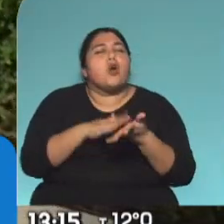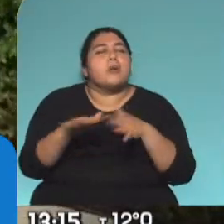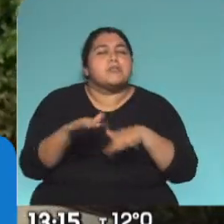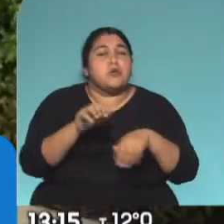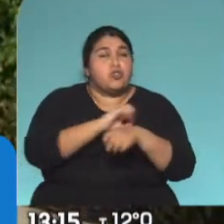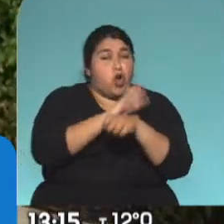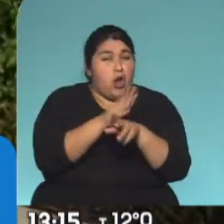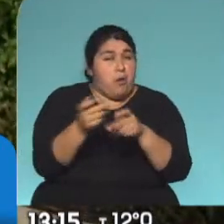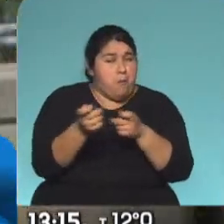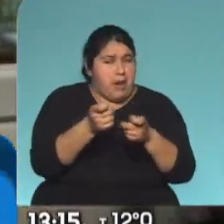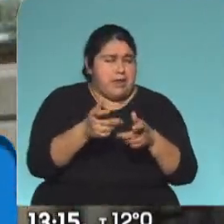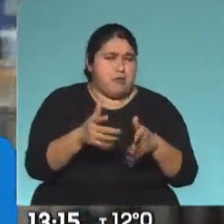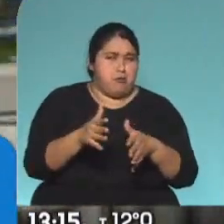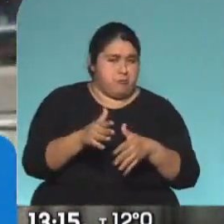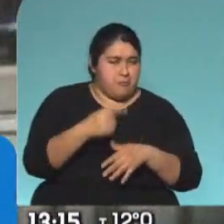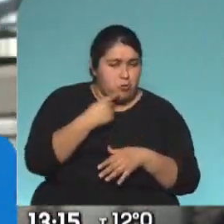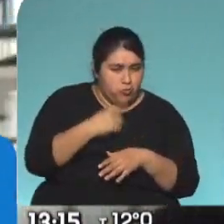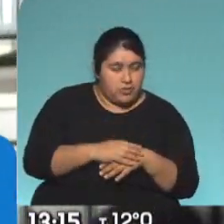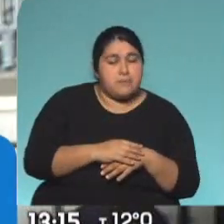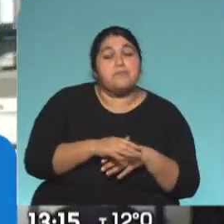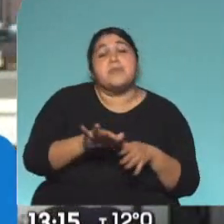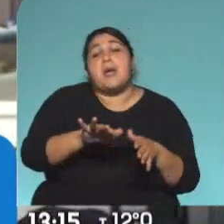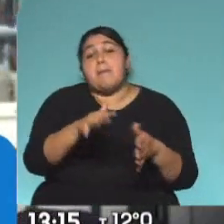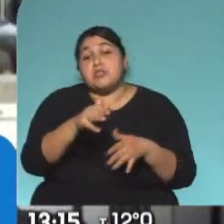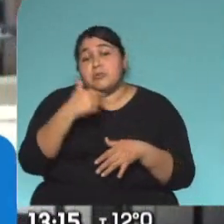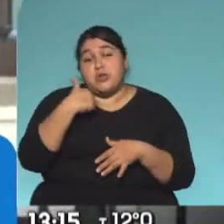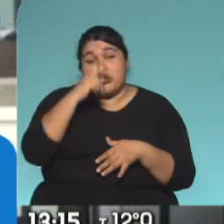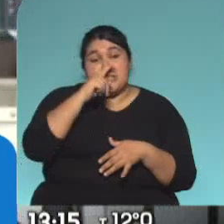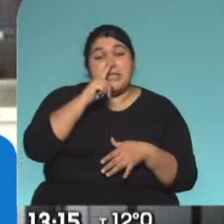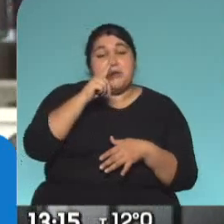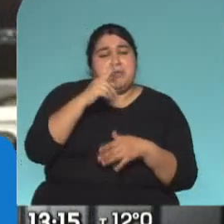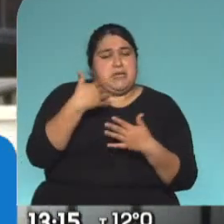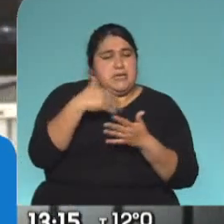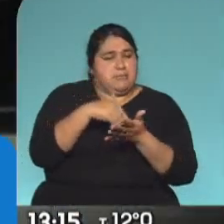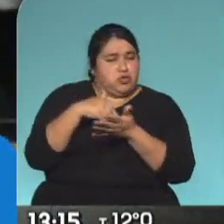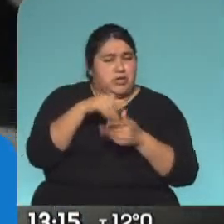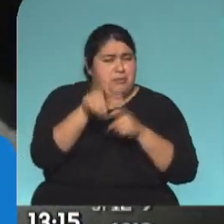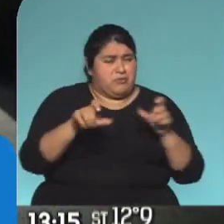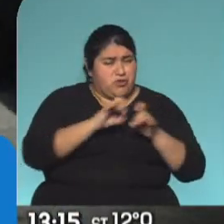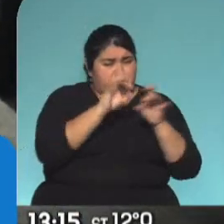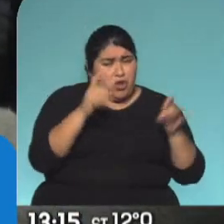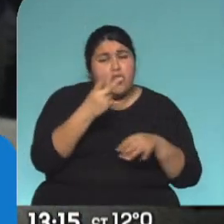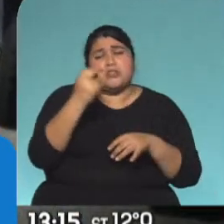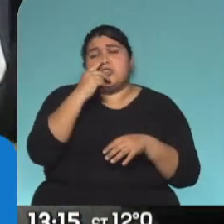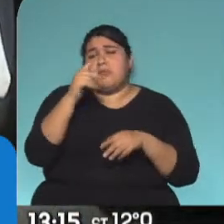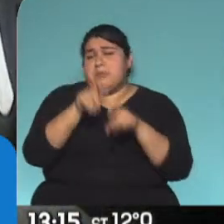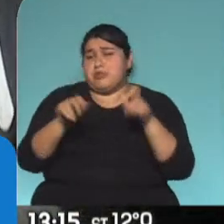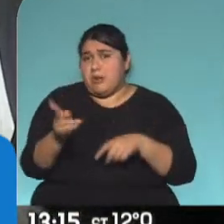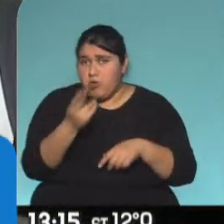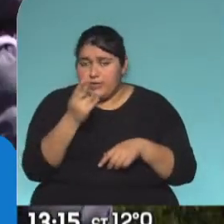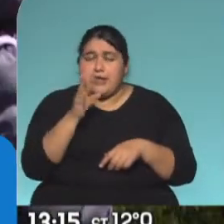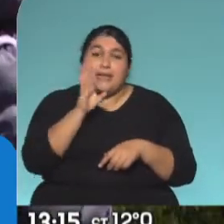por la pandemia. Con un saldo de 200.000 muertos y más de 7 millones de infectados por coronavirus, Estados